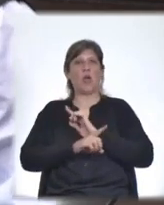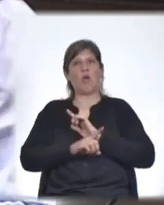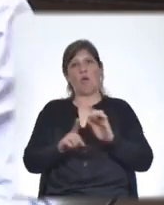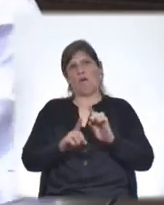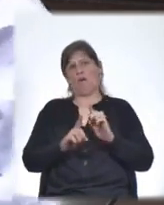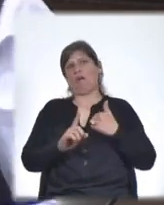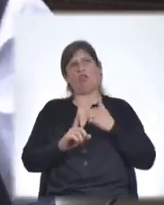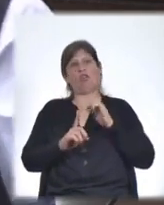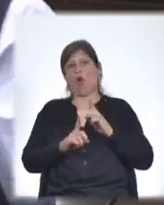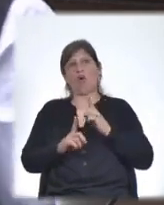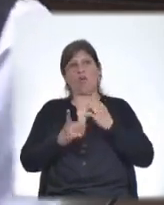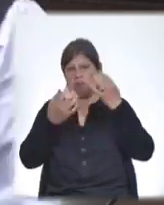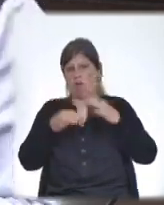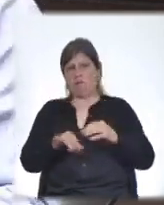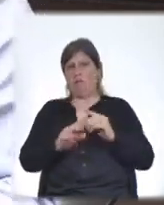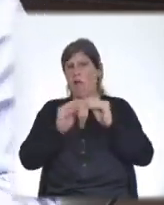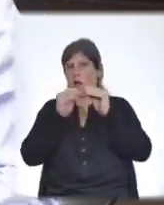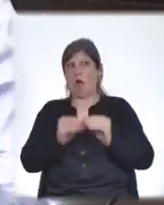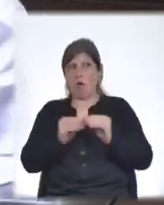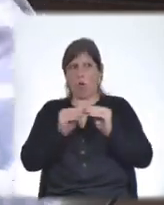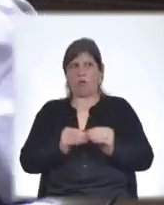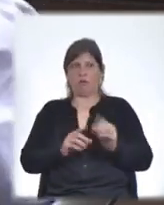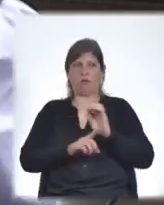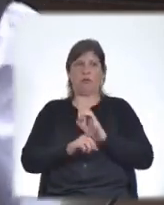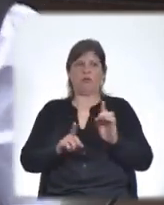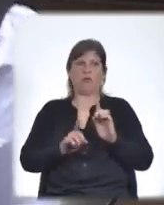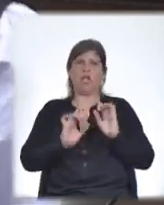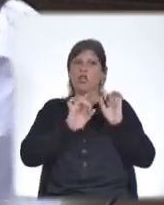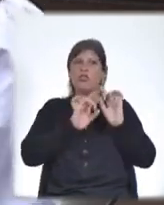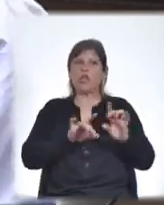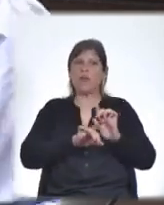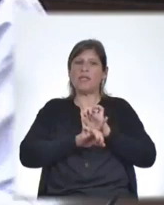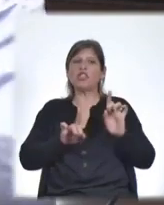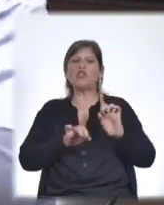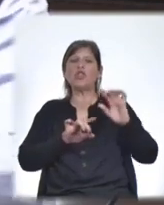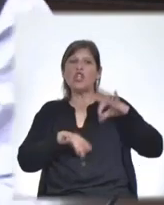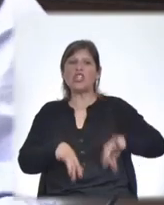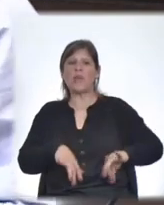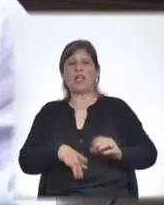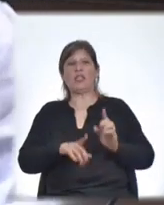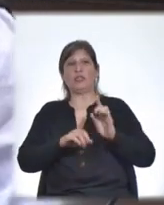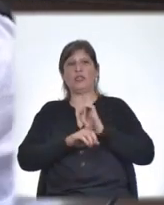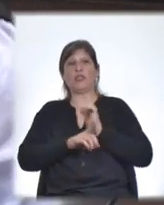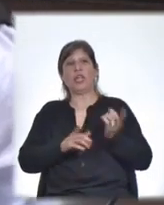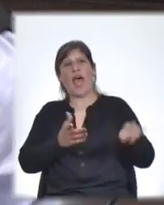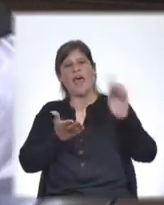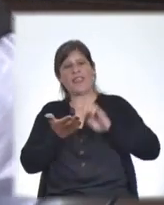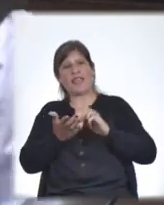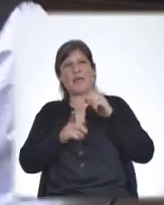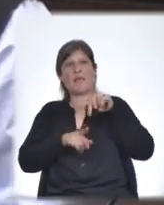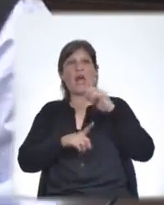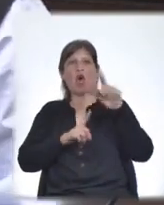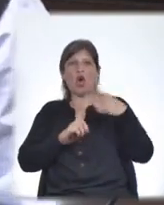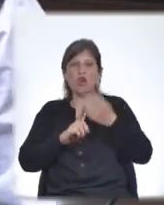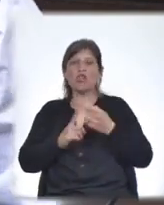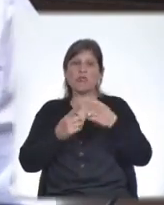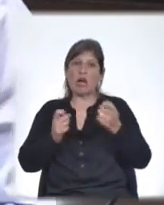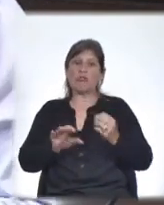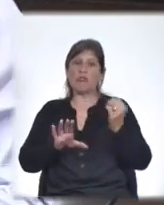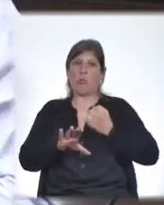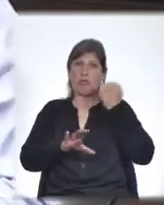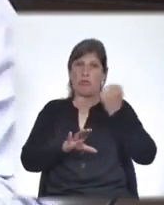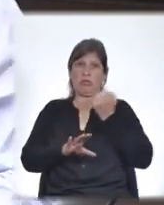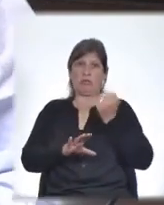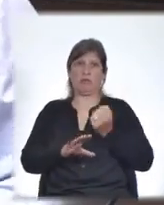cierran las cuentas, no solo en lo que tiene que ver con los salarios, sino en lo que tiene que ver con otras proyecciones muy importantes, señor